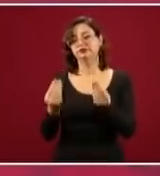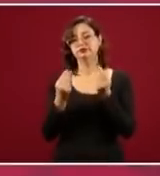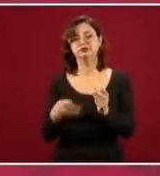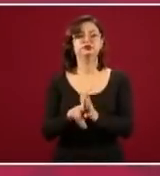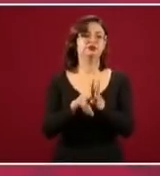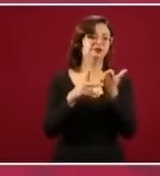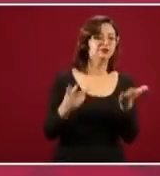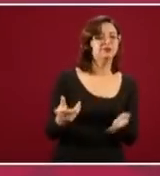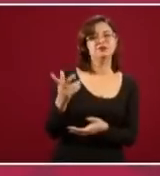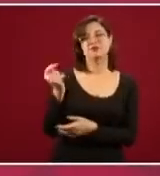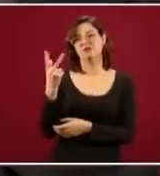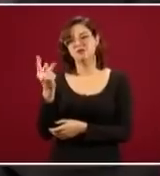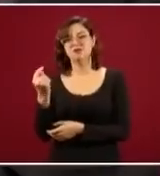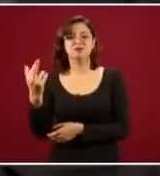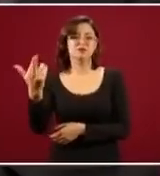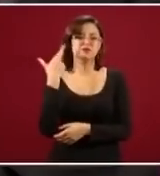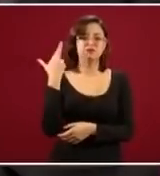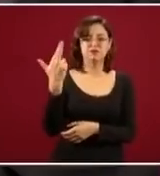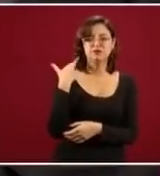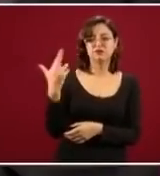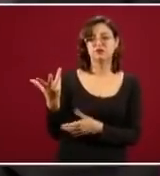intereses.